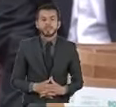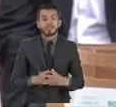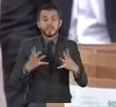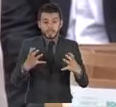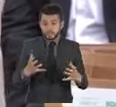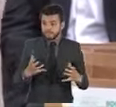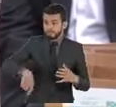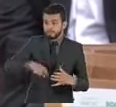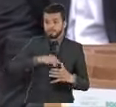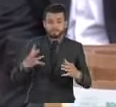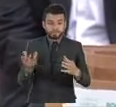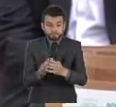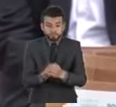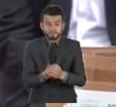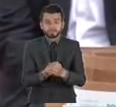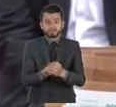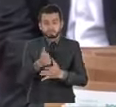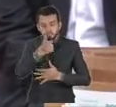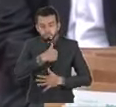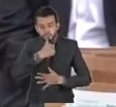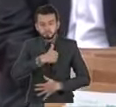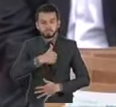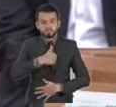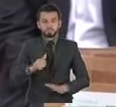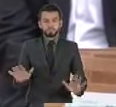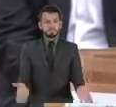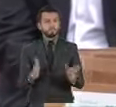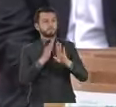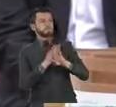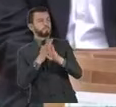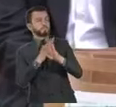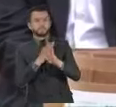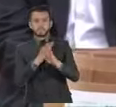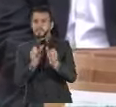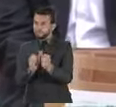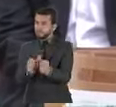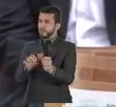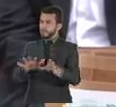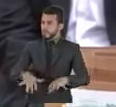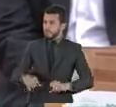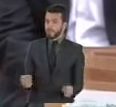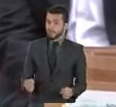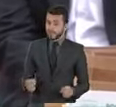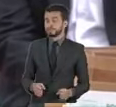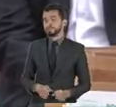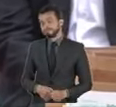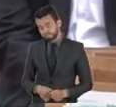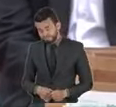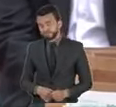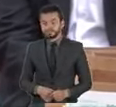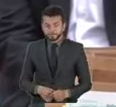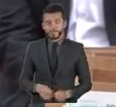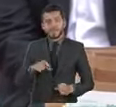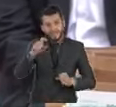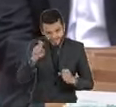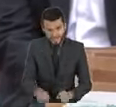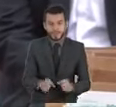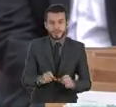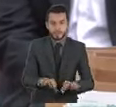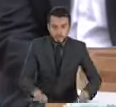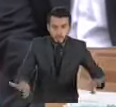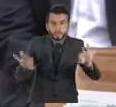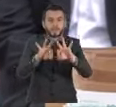más resilientes, más seguras y más sostenibles supone necesariamente incorporar el hábitat